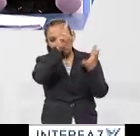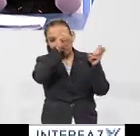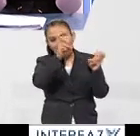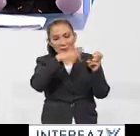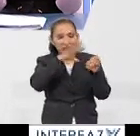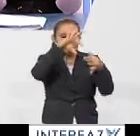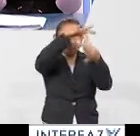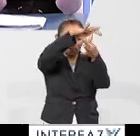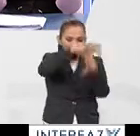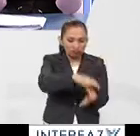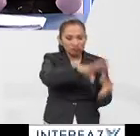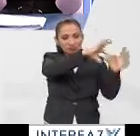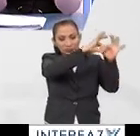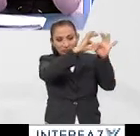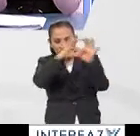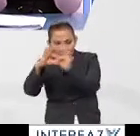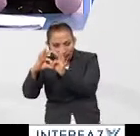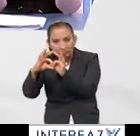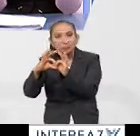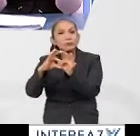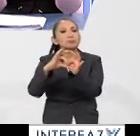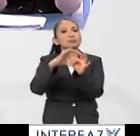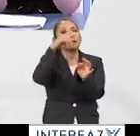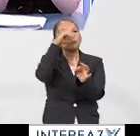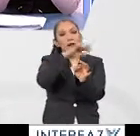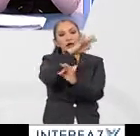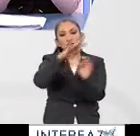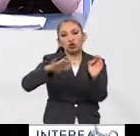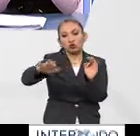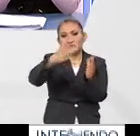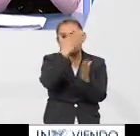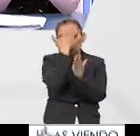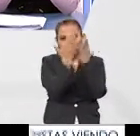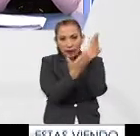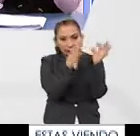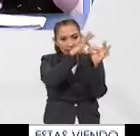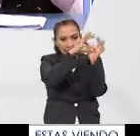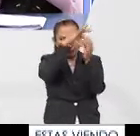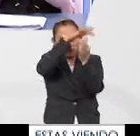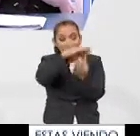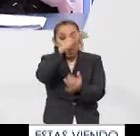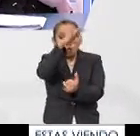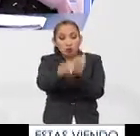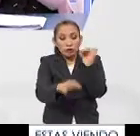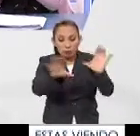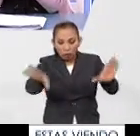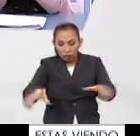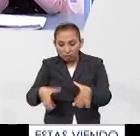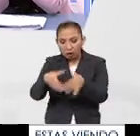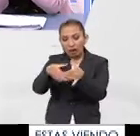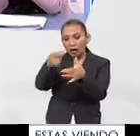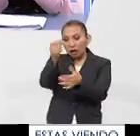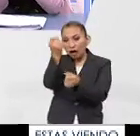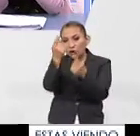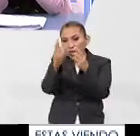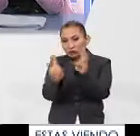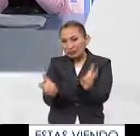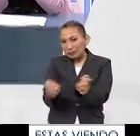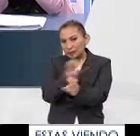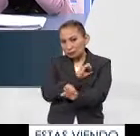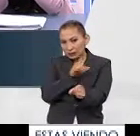son para todas y todos los estudiantes, pero también al finalizar tenemos unas ciertas